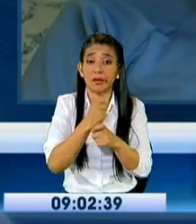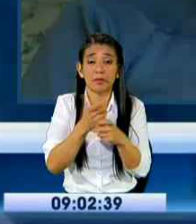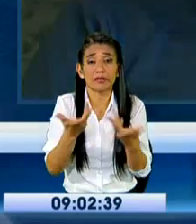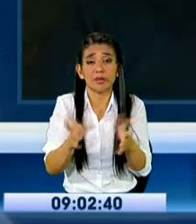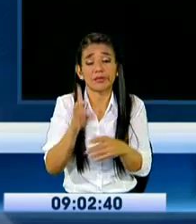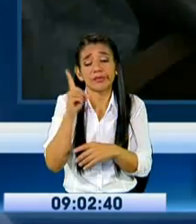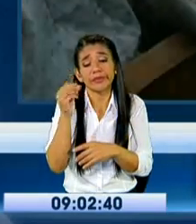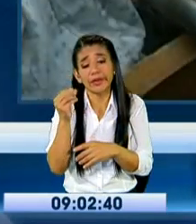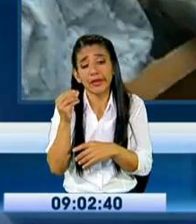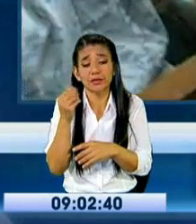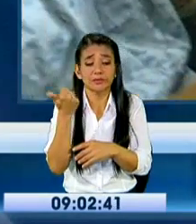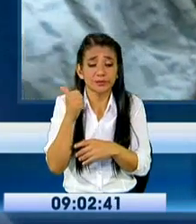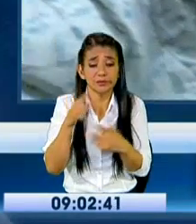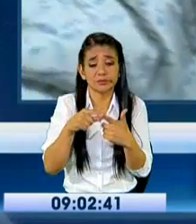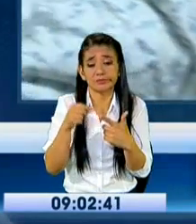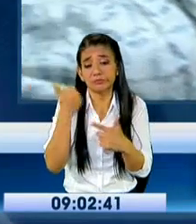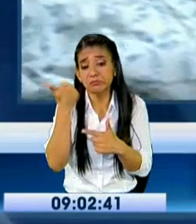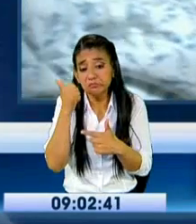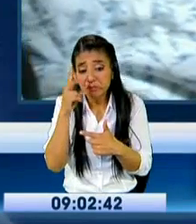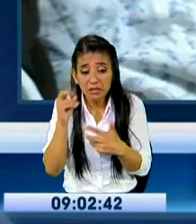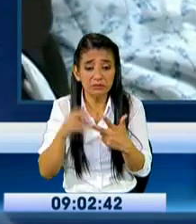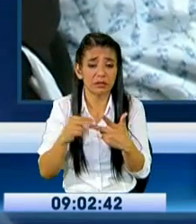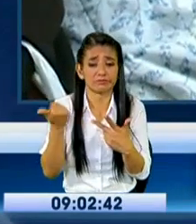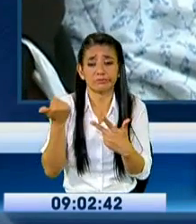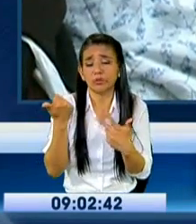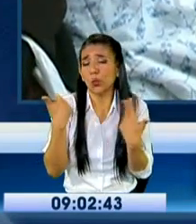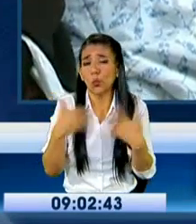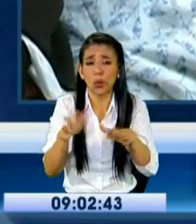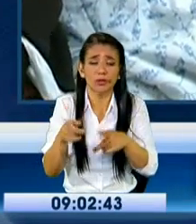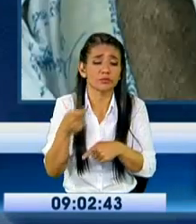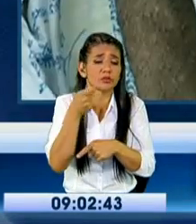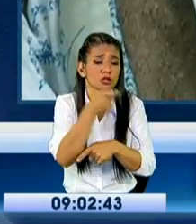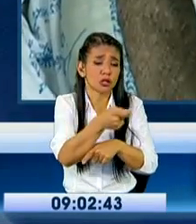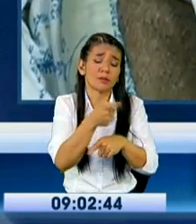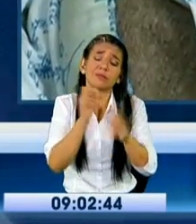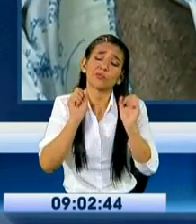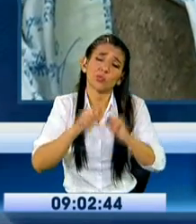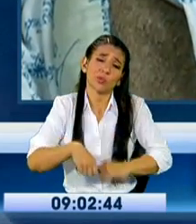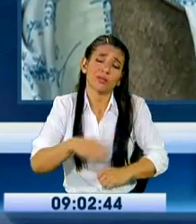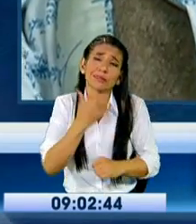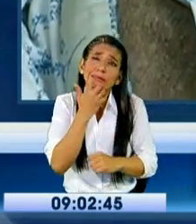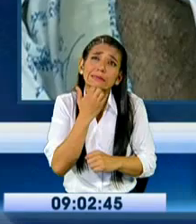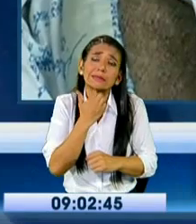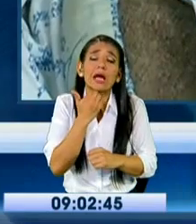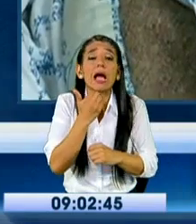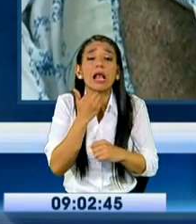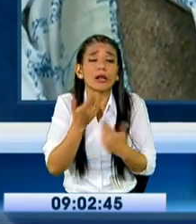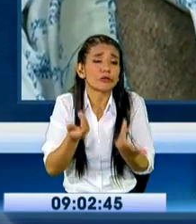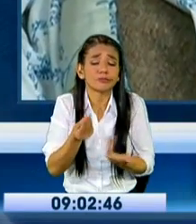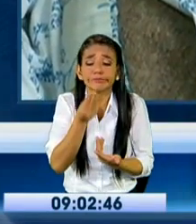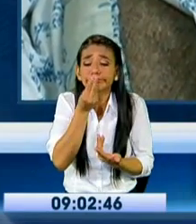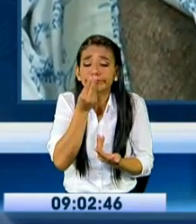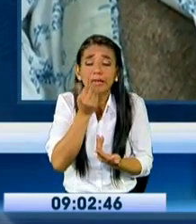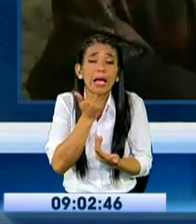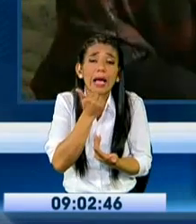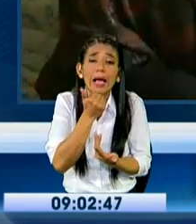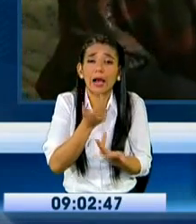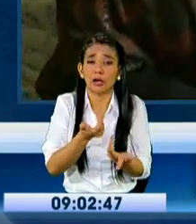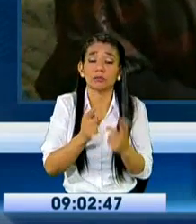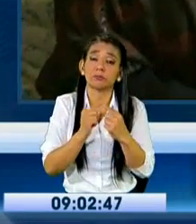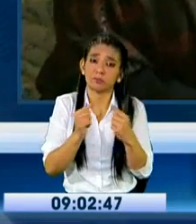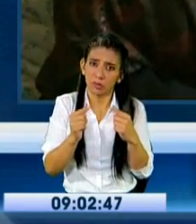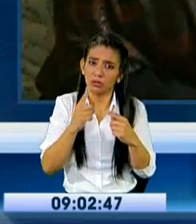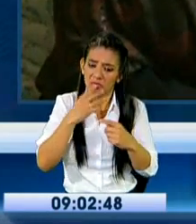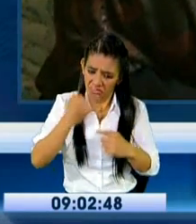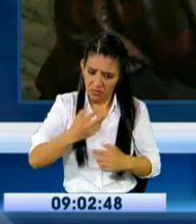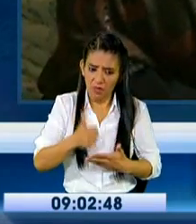10, 20, 30, 40, 50 dólares, lo que se pueda dar alcanza por lo menos para que llegue algo de sustento. Pero hay que